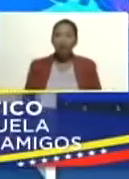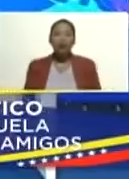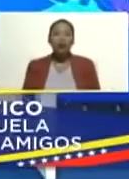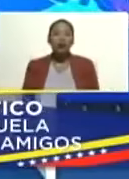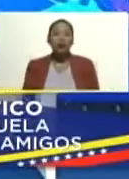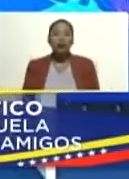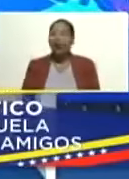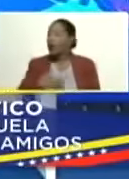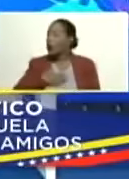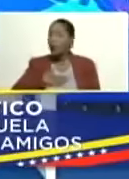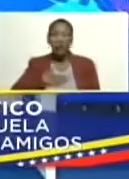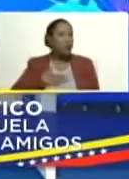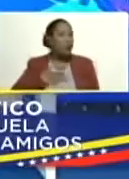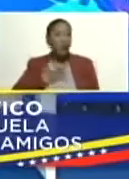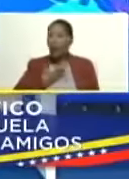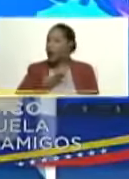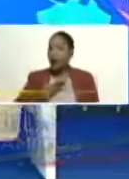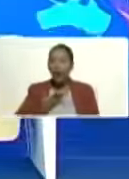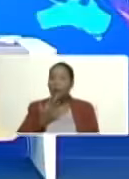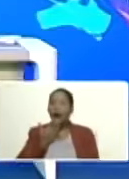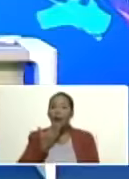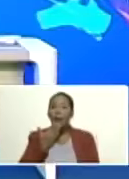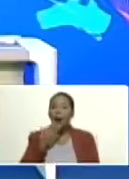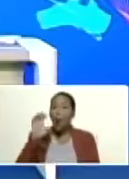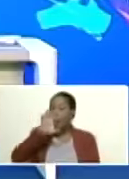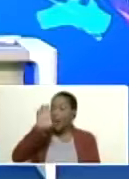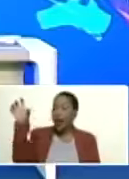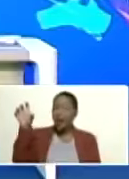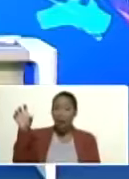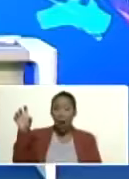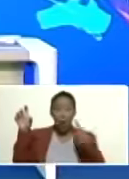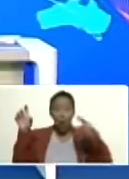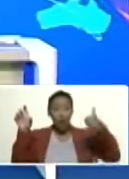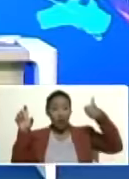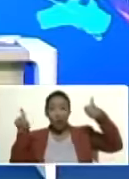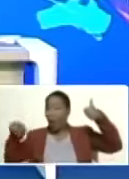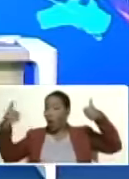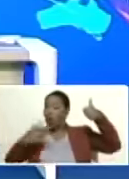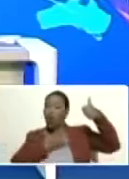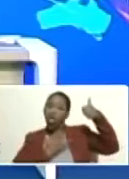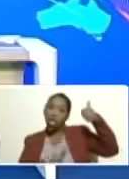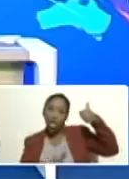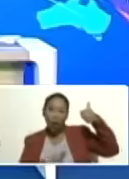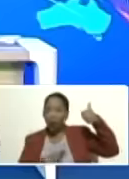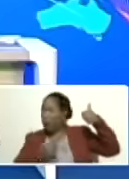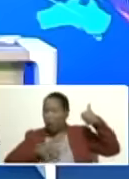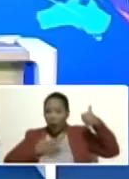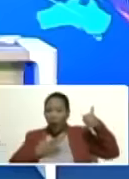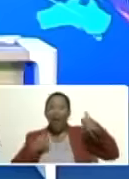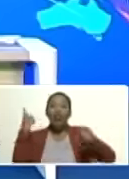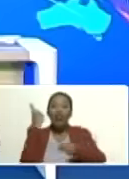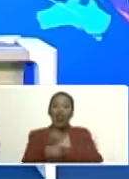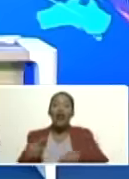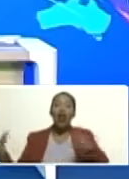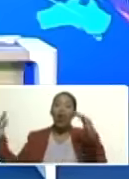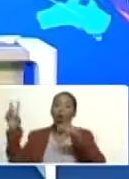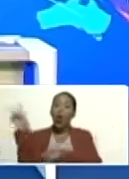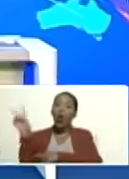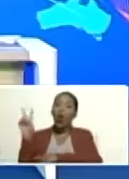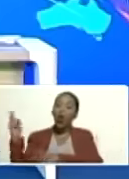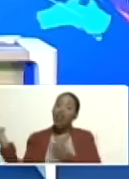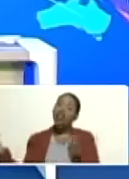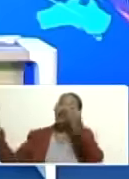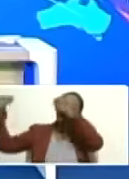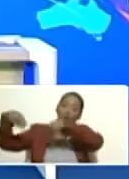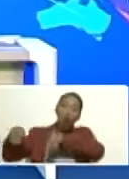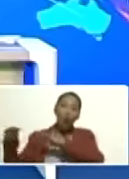No puede quedar una parte no satisfecha con la solución de la controversia. Quiere decir que el Acuerdo